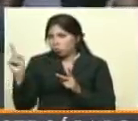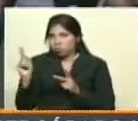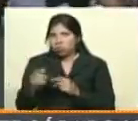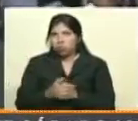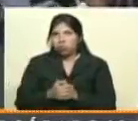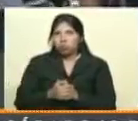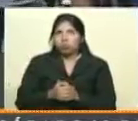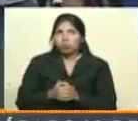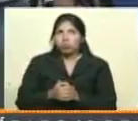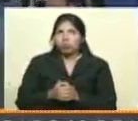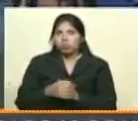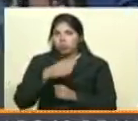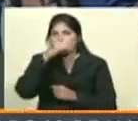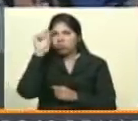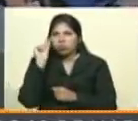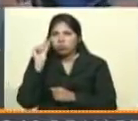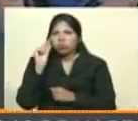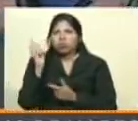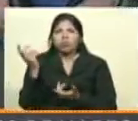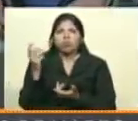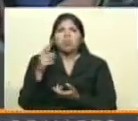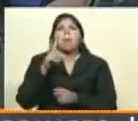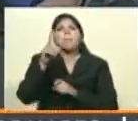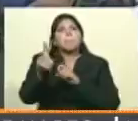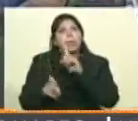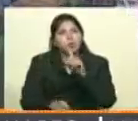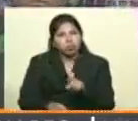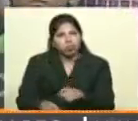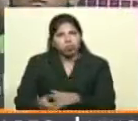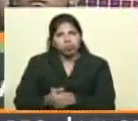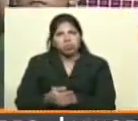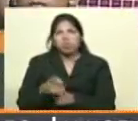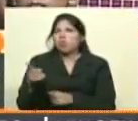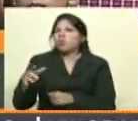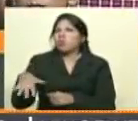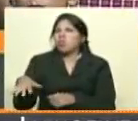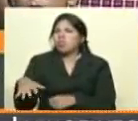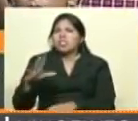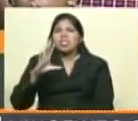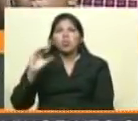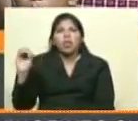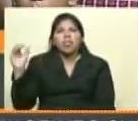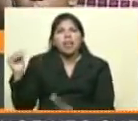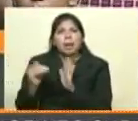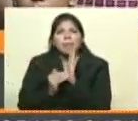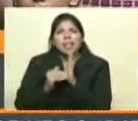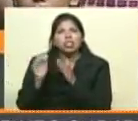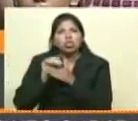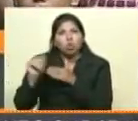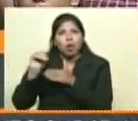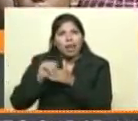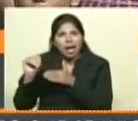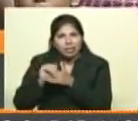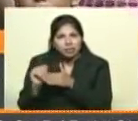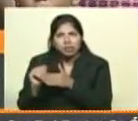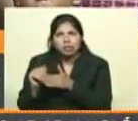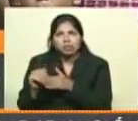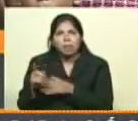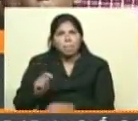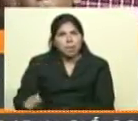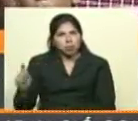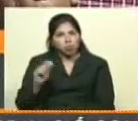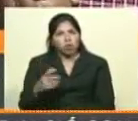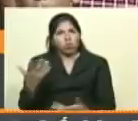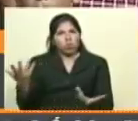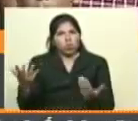le preguntan a Julio Borges donde se encuentre? Señor Julio Borges, ¿de dónde saca usted 50 mil dólares mensuales para vivir en el exterior